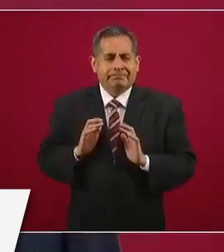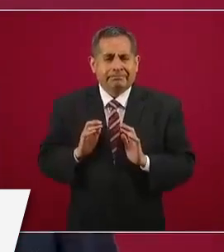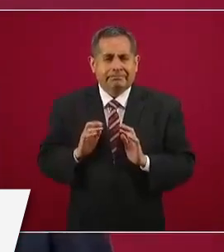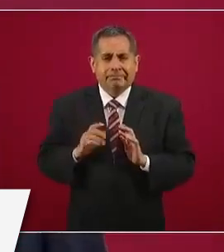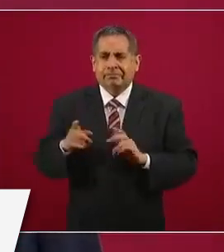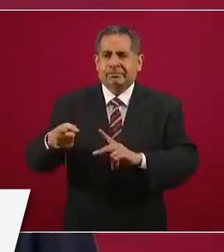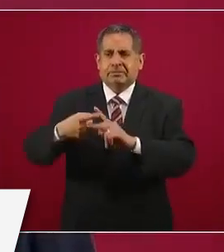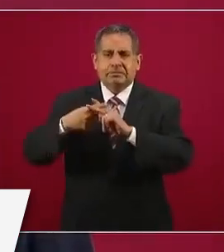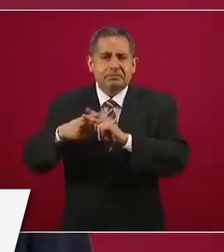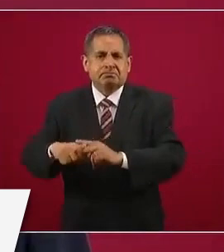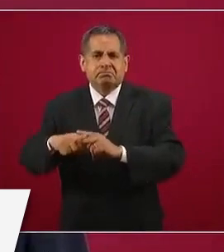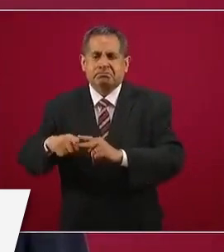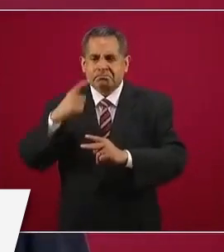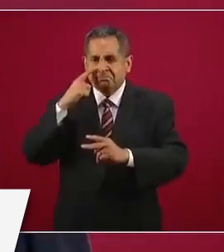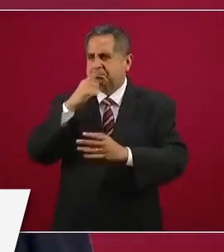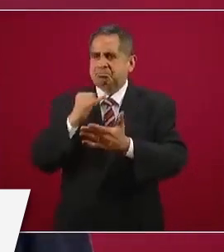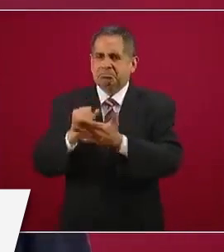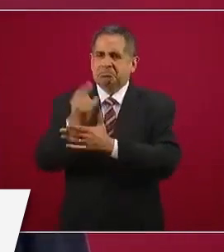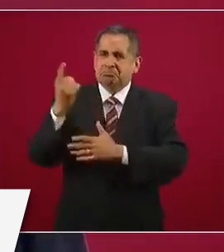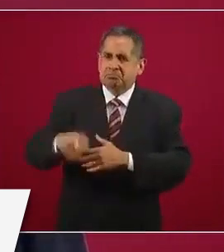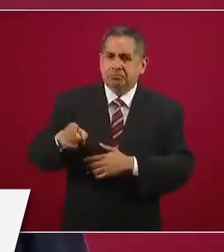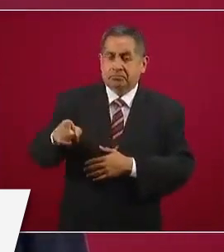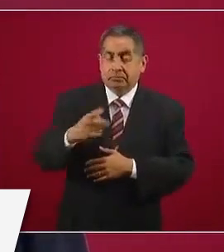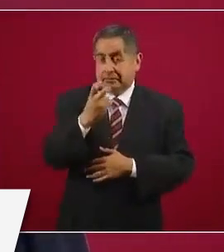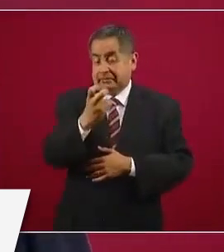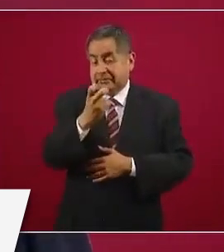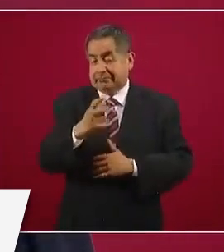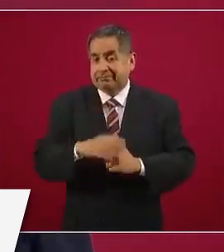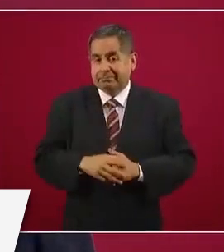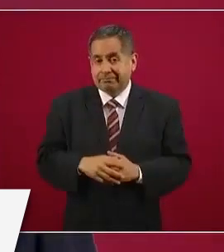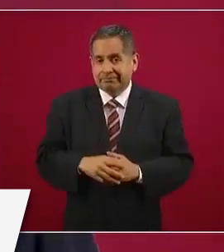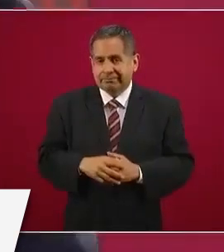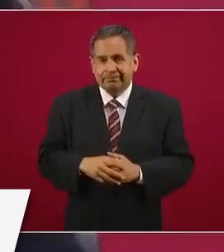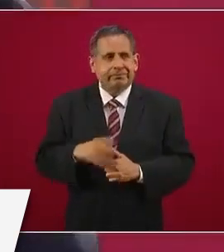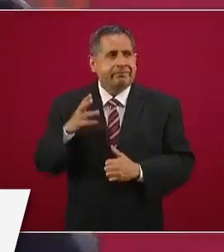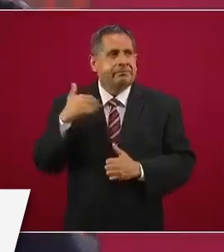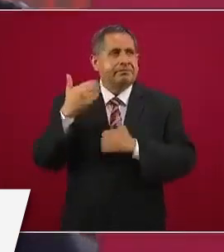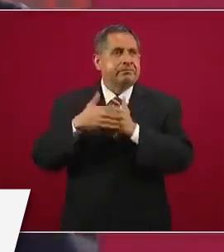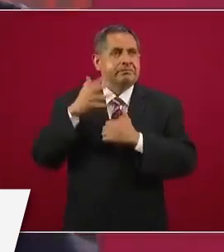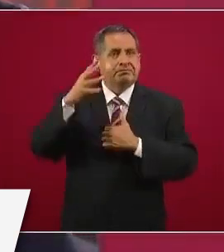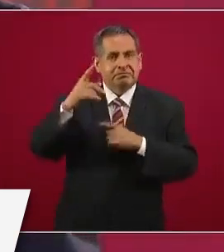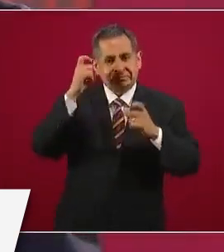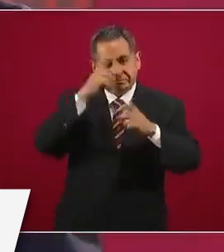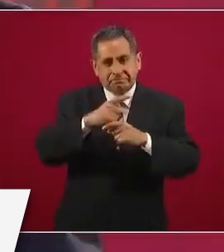sentamos las bases de la transformación. Va a ser muy difícil ya